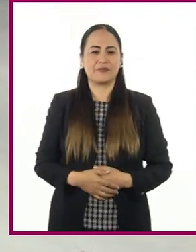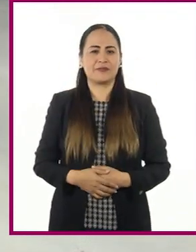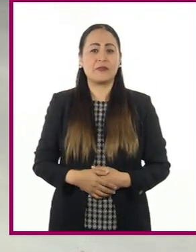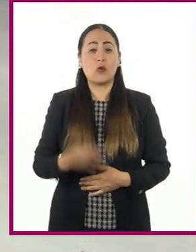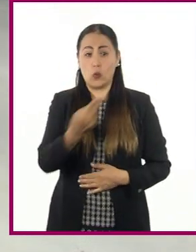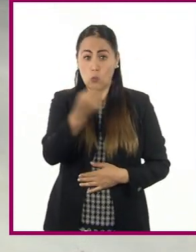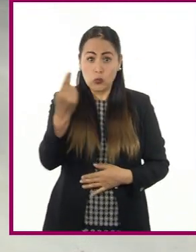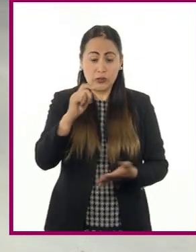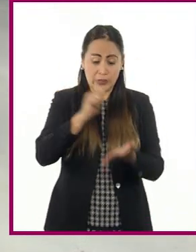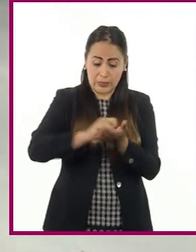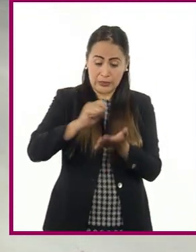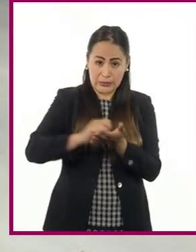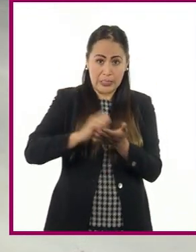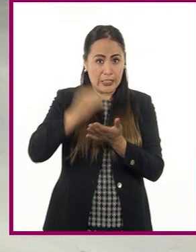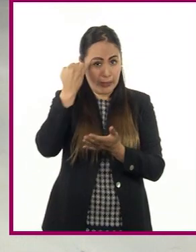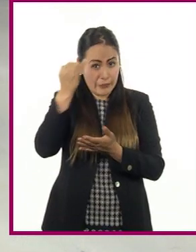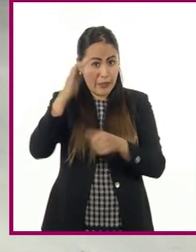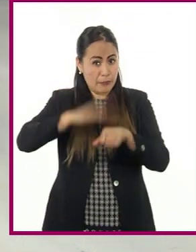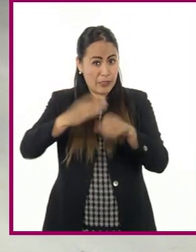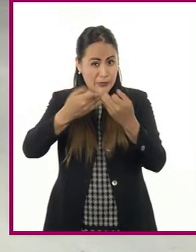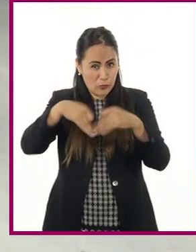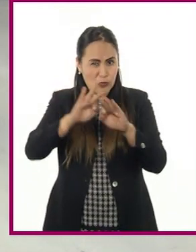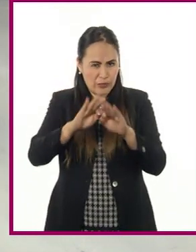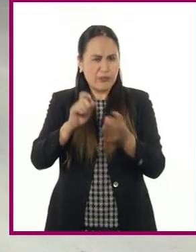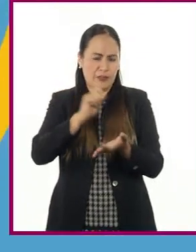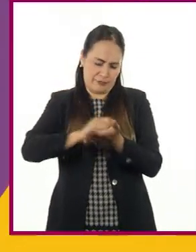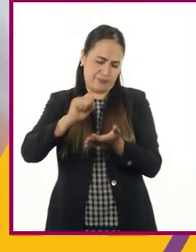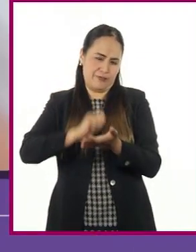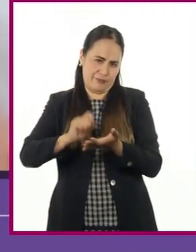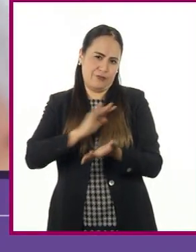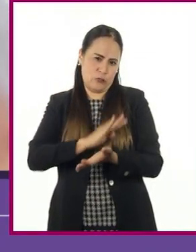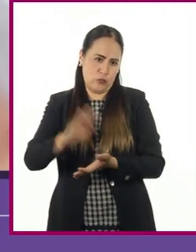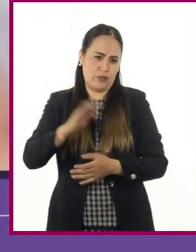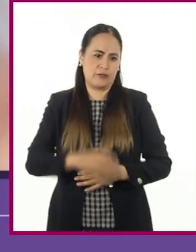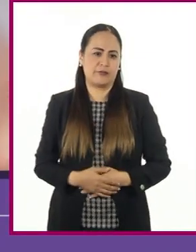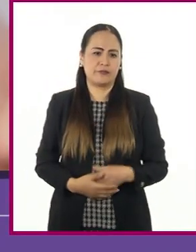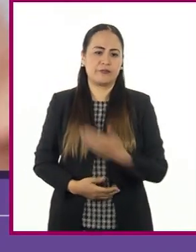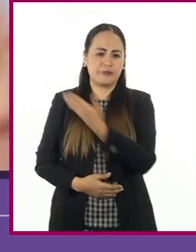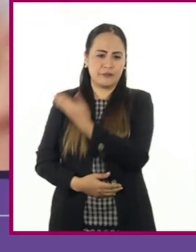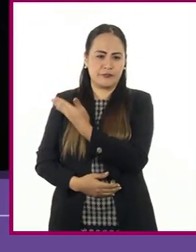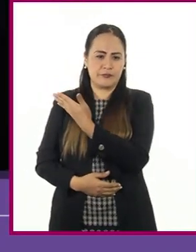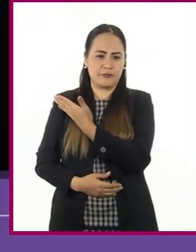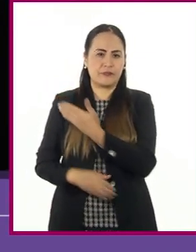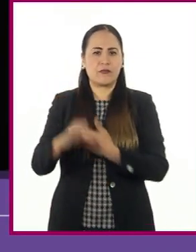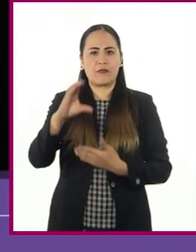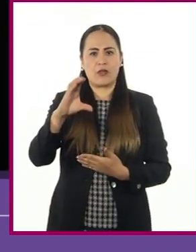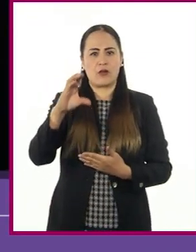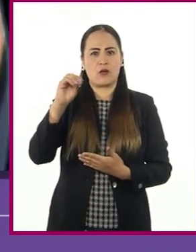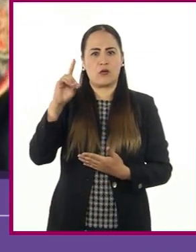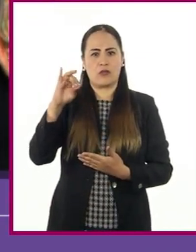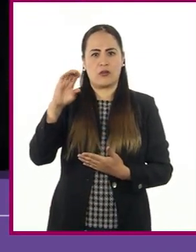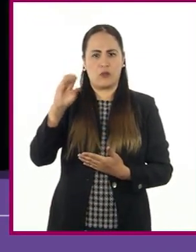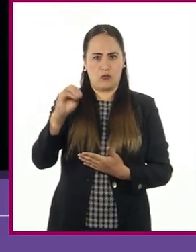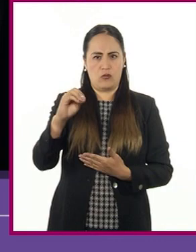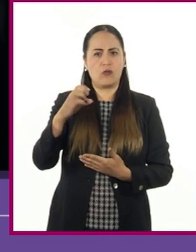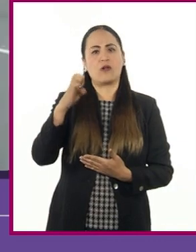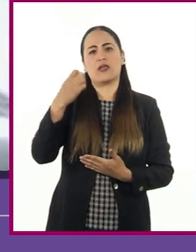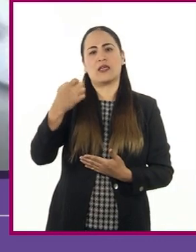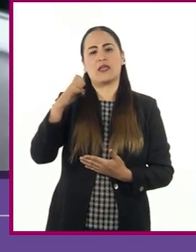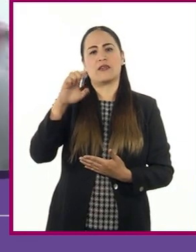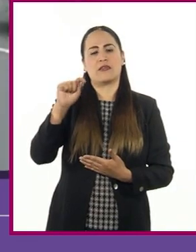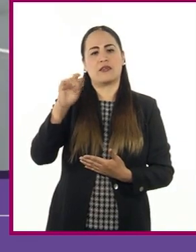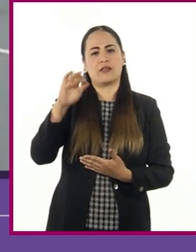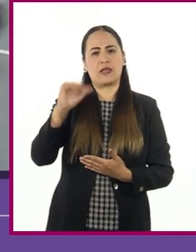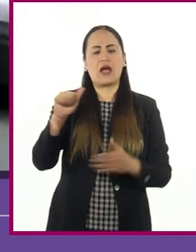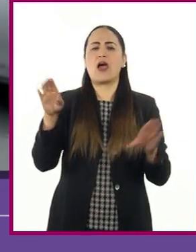Tomen notas de las ideas más relevantes. Está el Código de Ética, que menciona las características